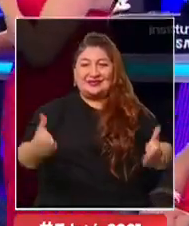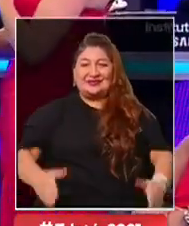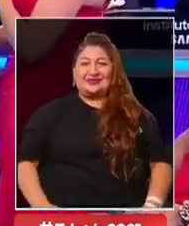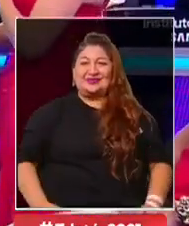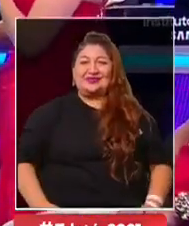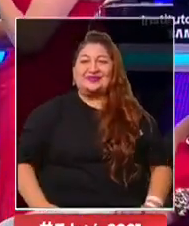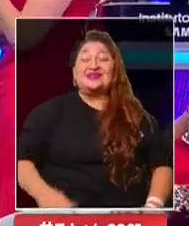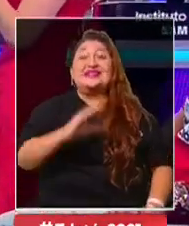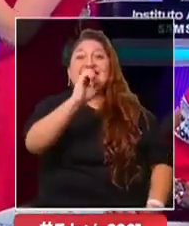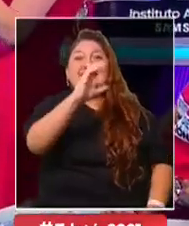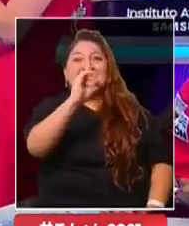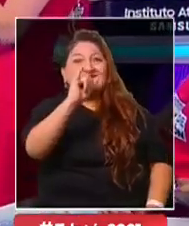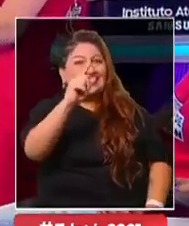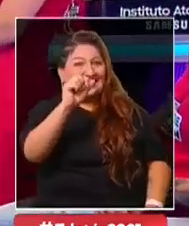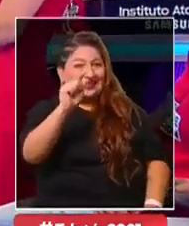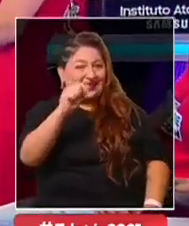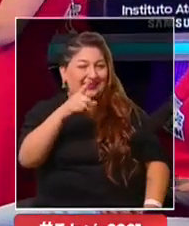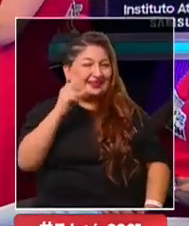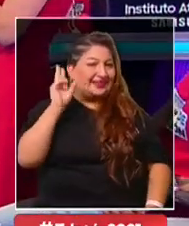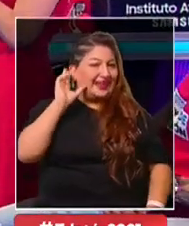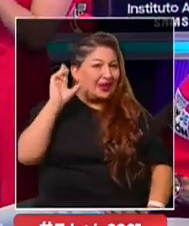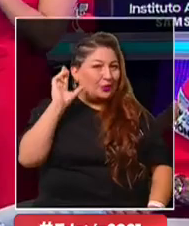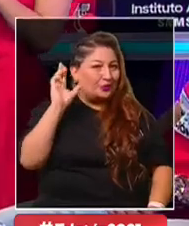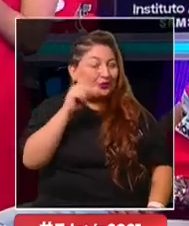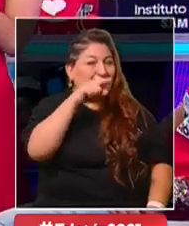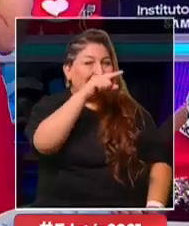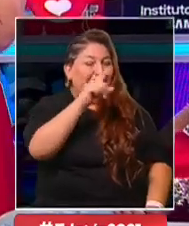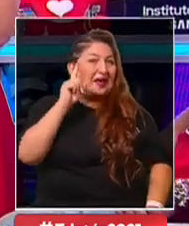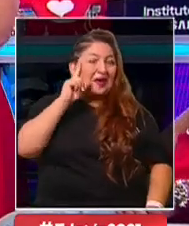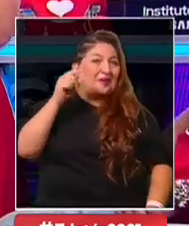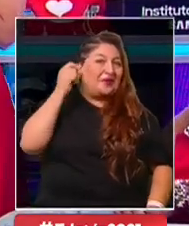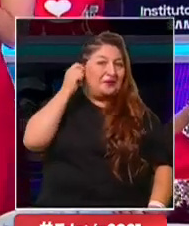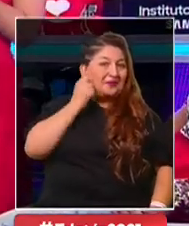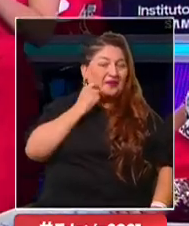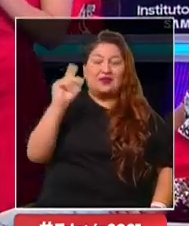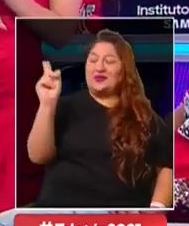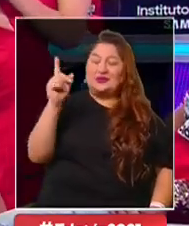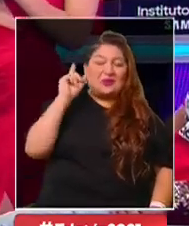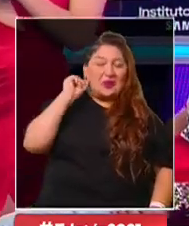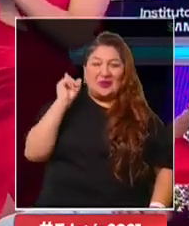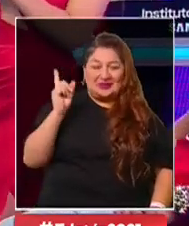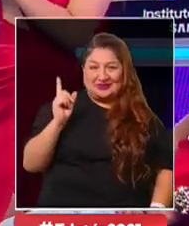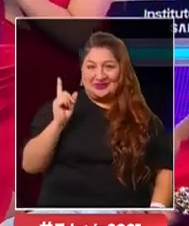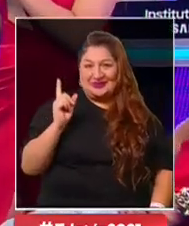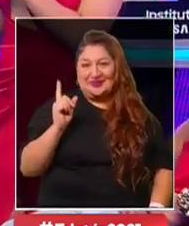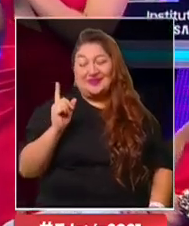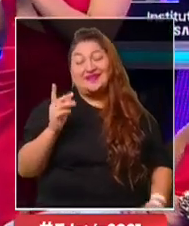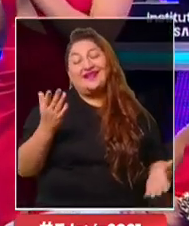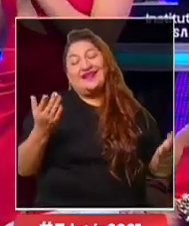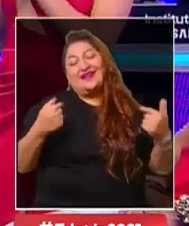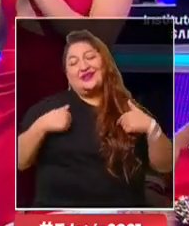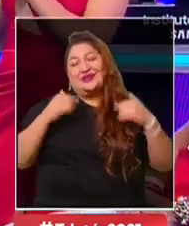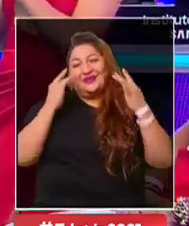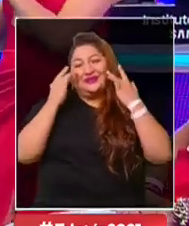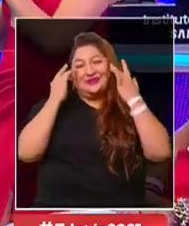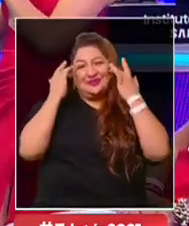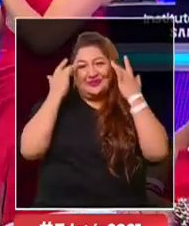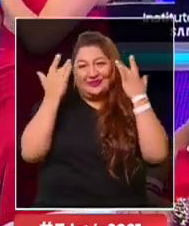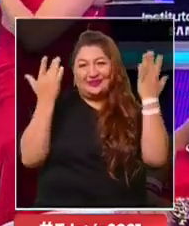Cecilia, te das cuenta que te escucho a ti, pero a don Mario no, ¿verdad? Ay, mi amor, sí. No sabes cuánto me alegro. Eso,